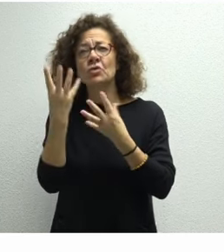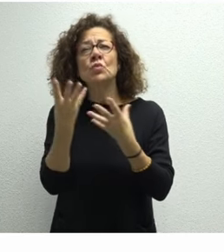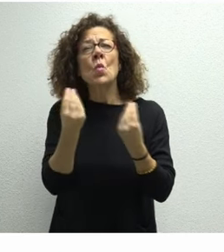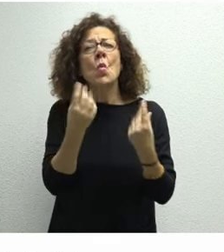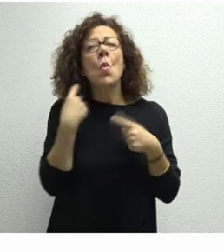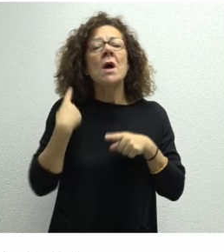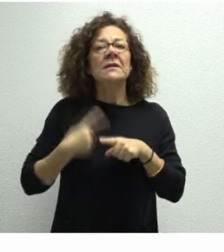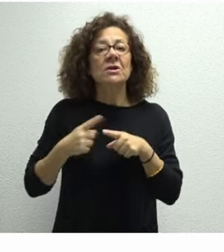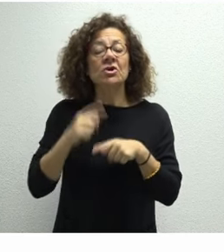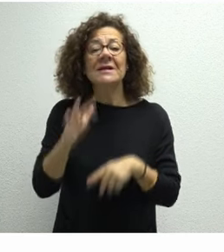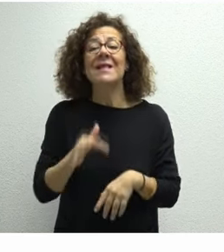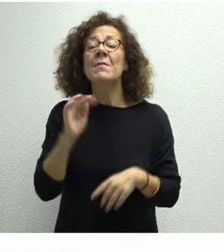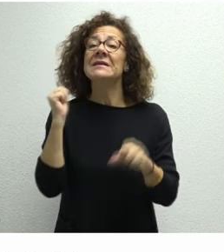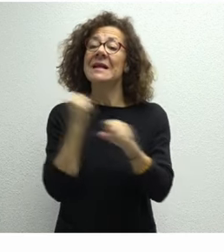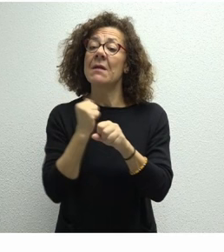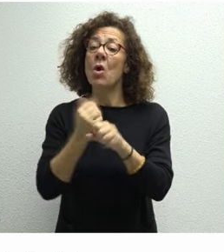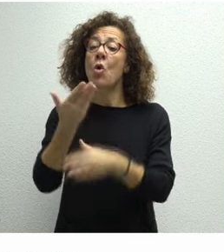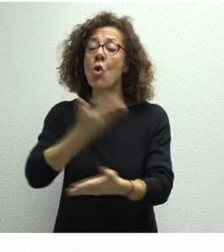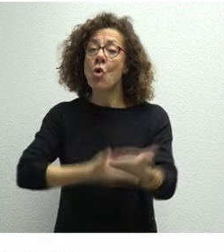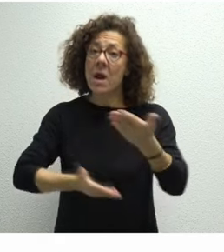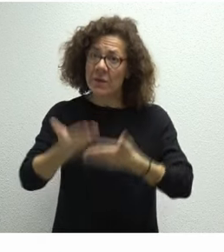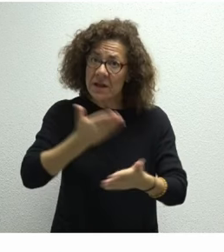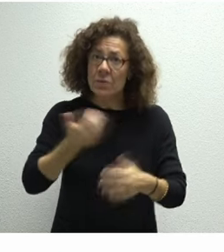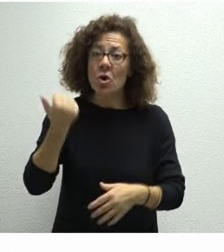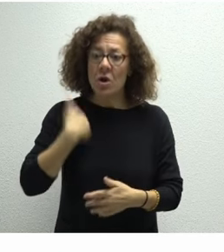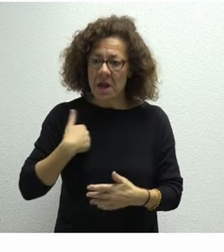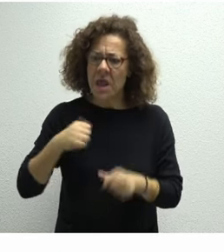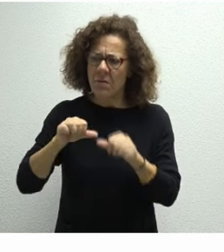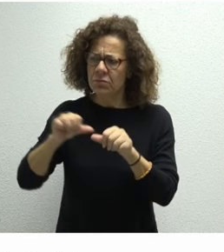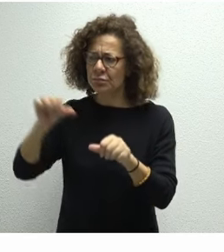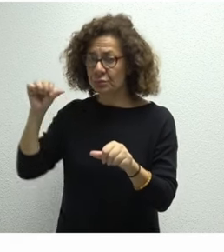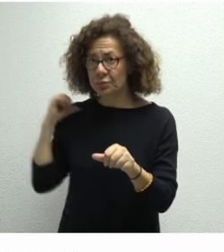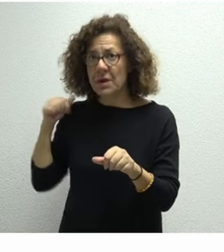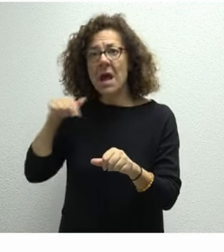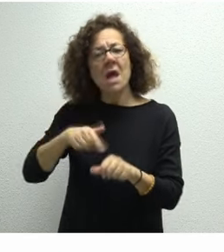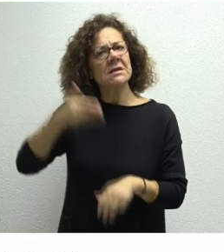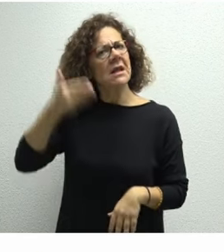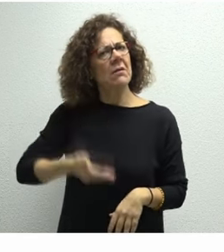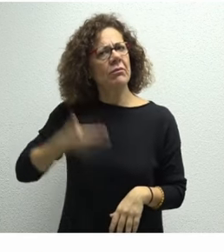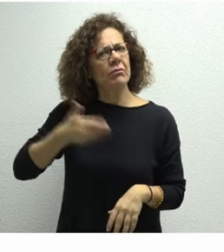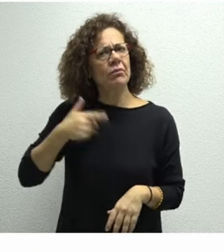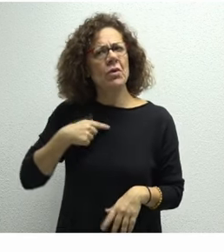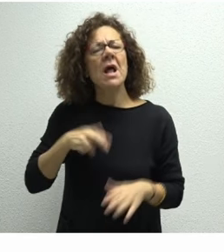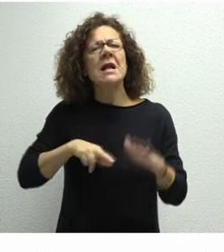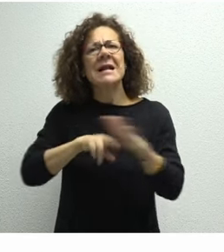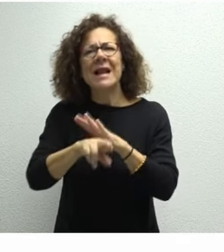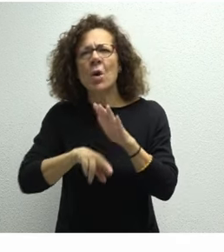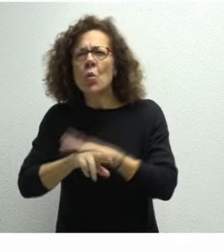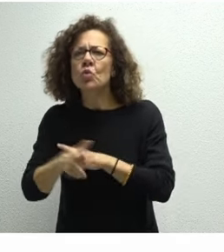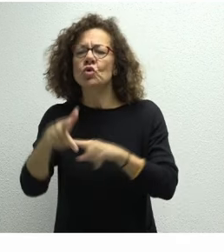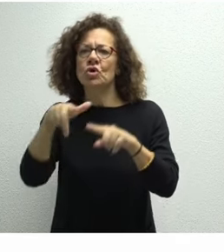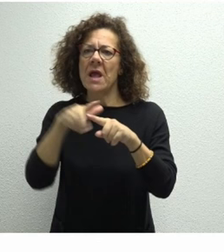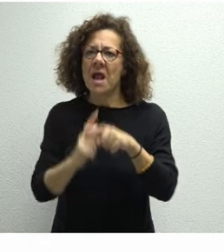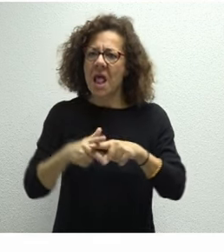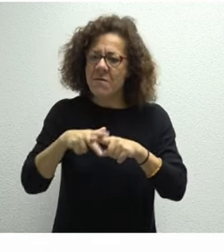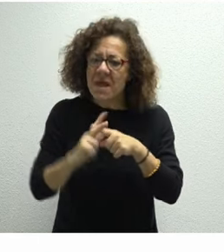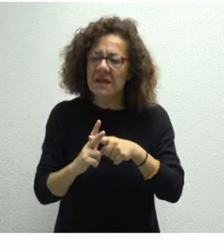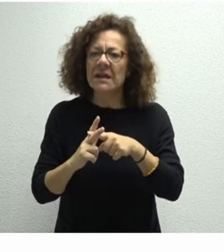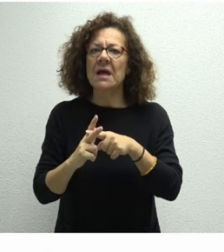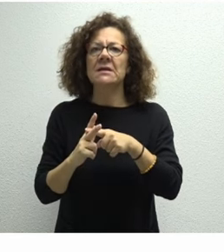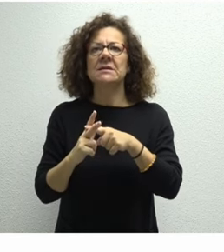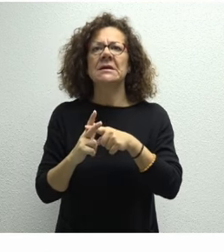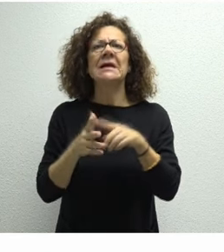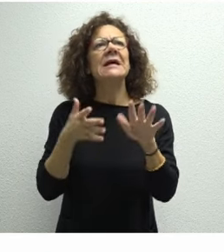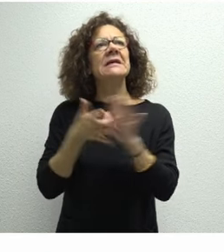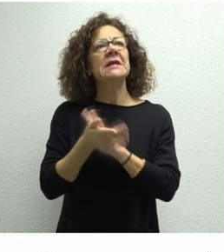cosas aparte del trabajo colaborativo que llevamos haciendo los últimos años es impresionante la cantidad de recursos herramientas eh